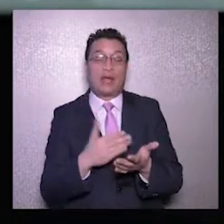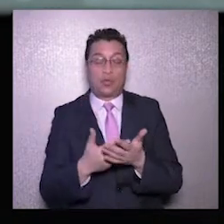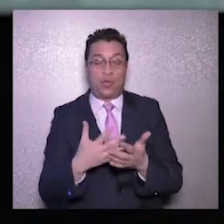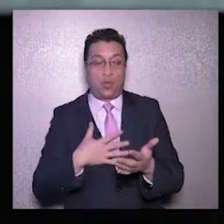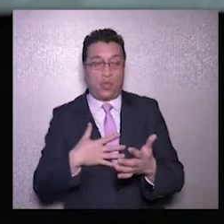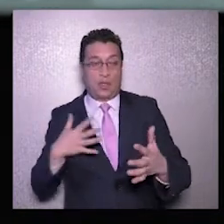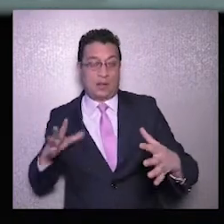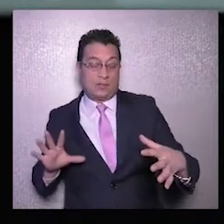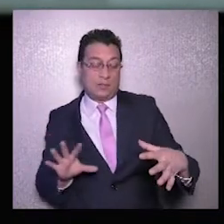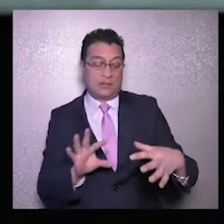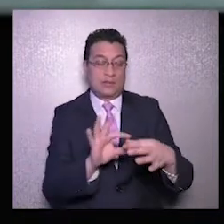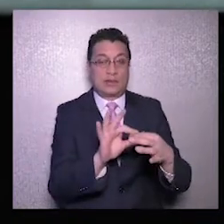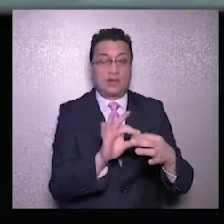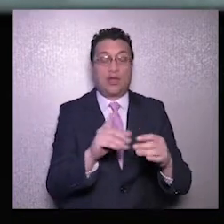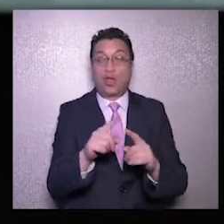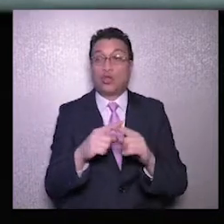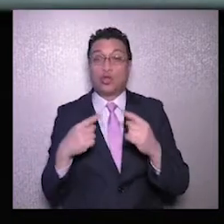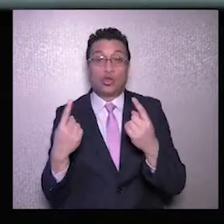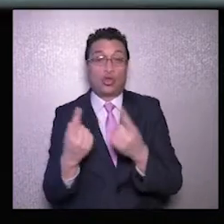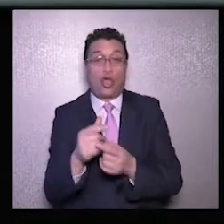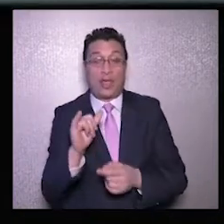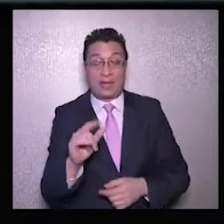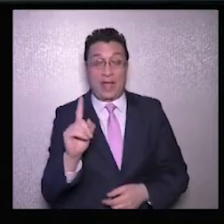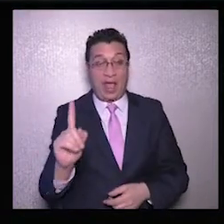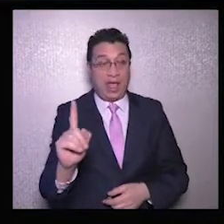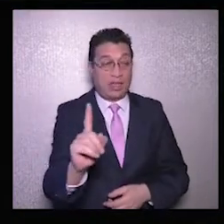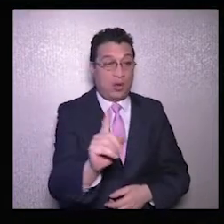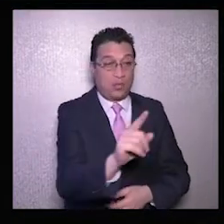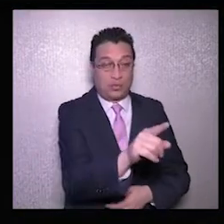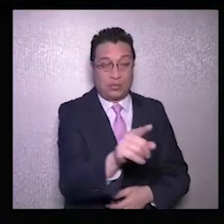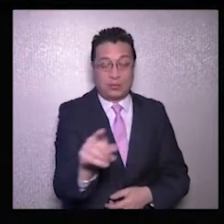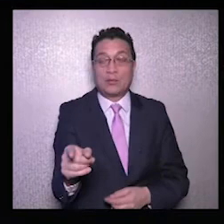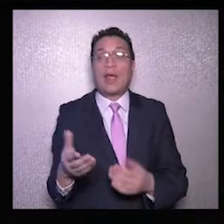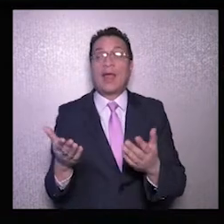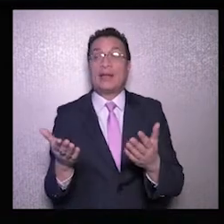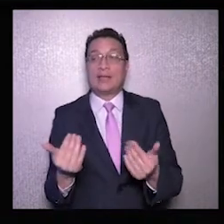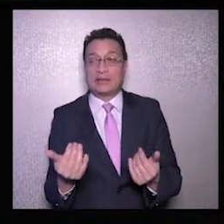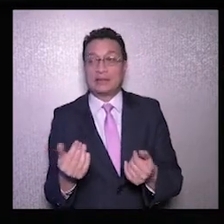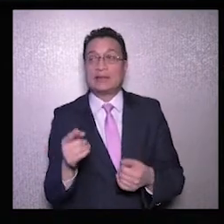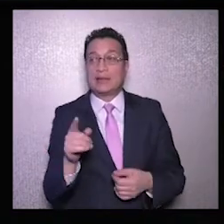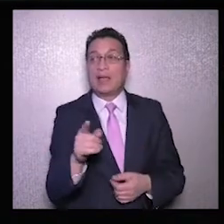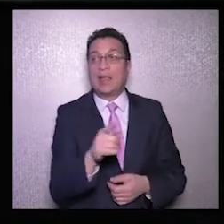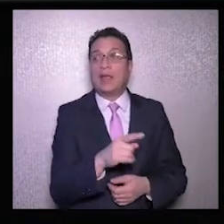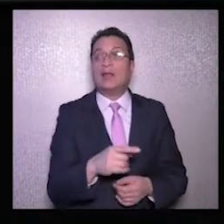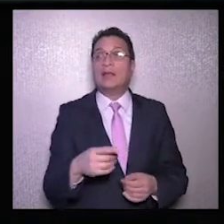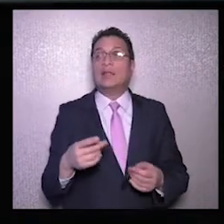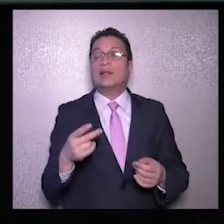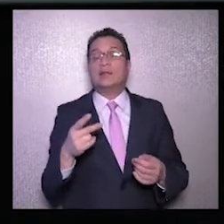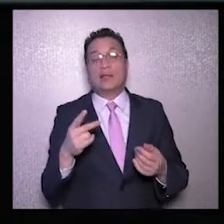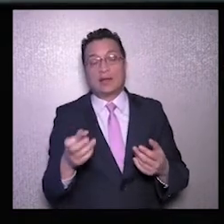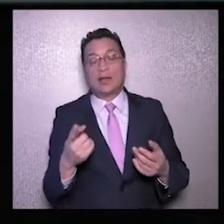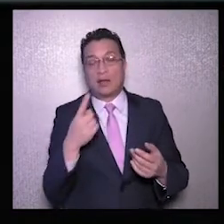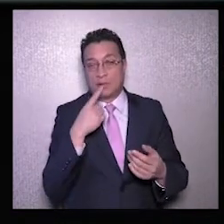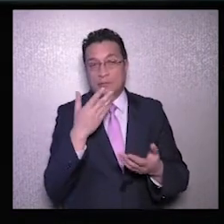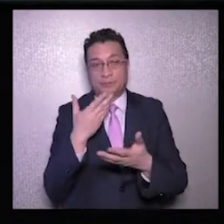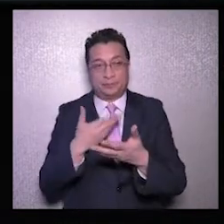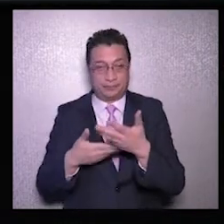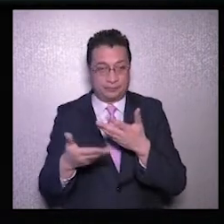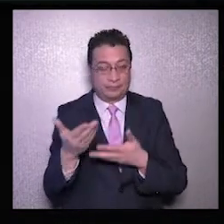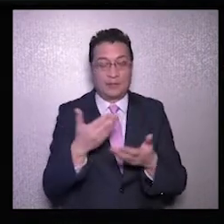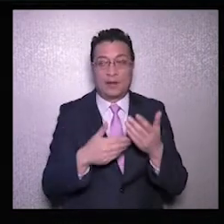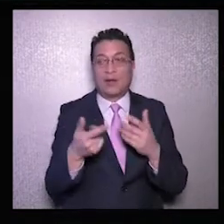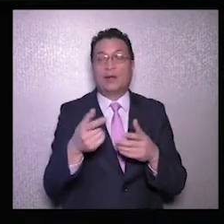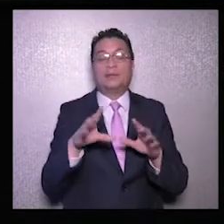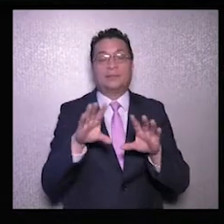aliado de todos y cada uno de ustedes en las necesidades de interactuar con